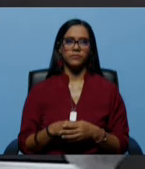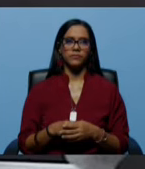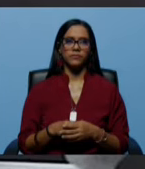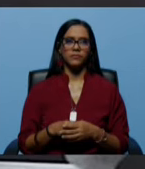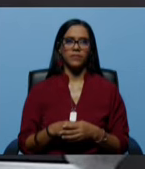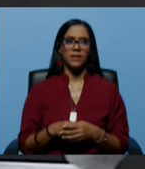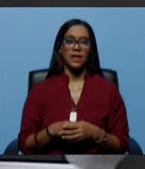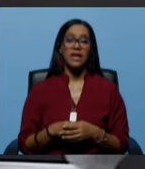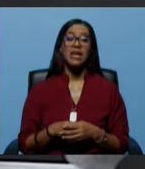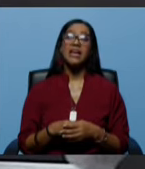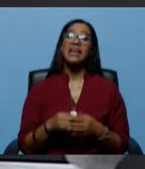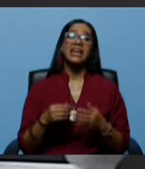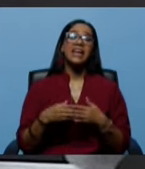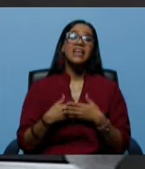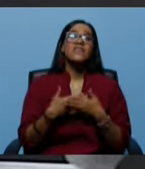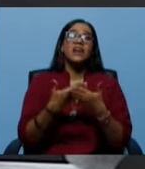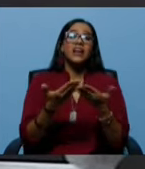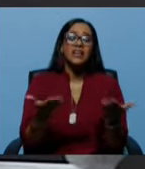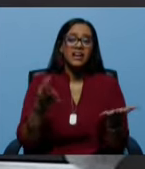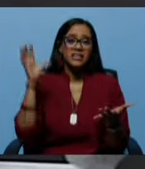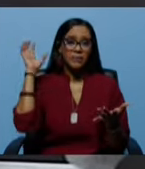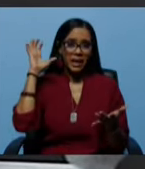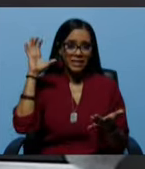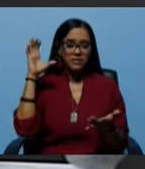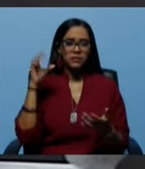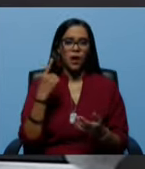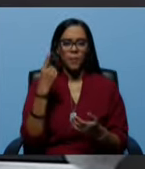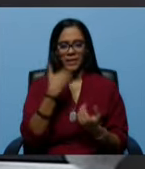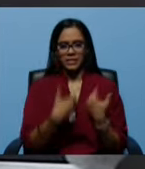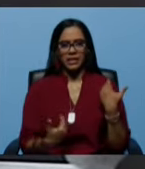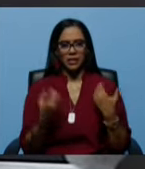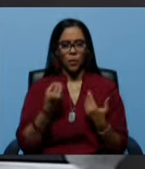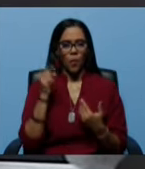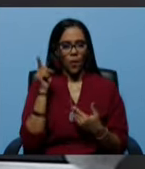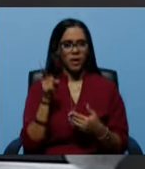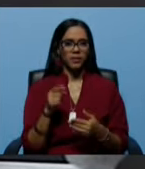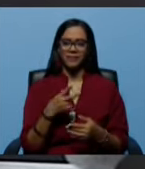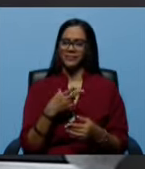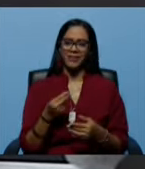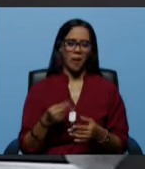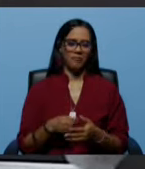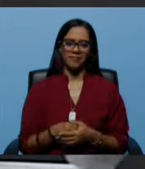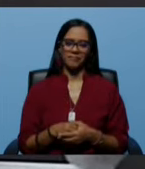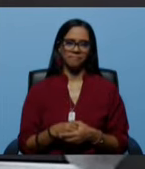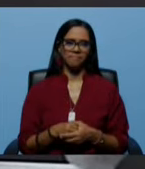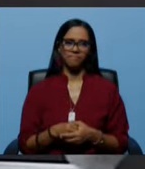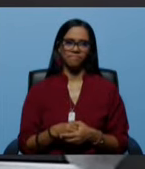Que le iban a entregar ese país a un presidente como él.